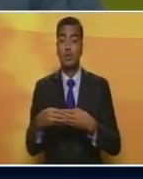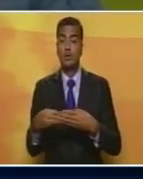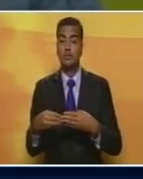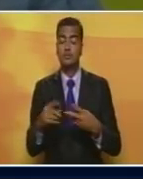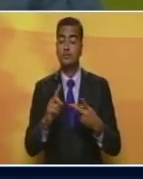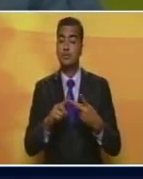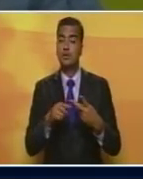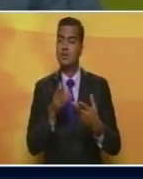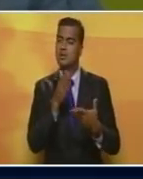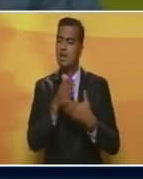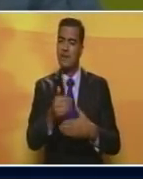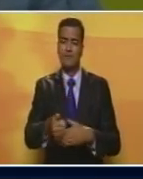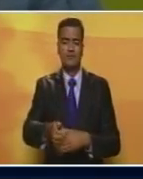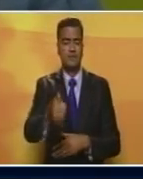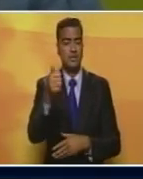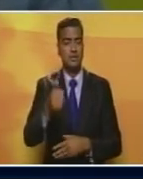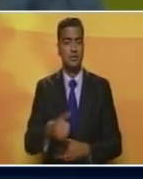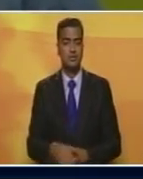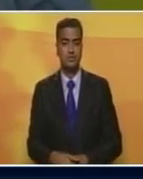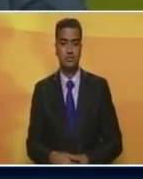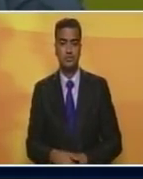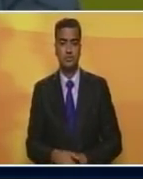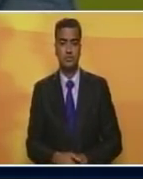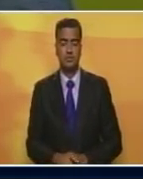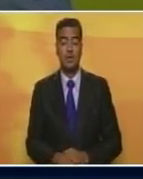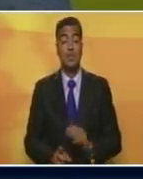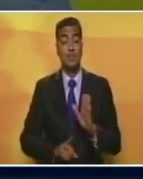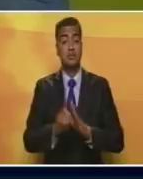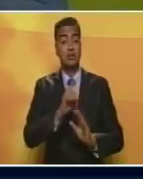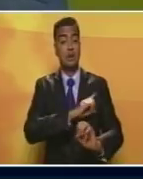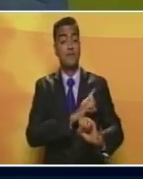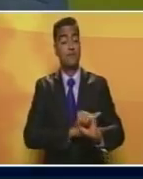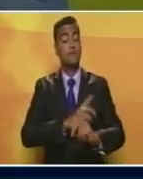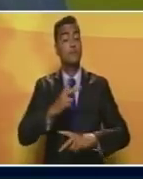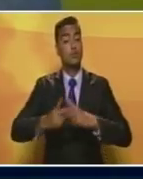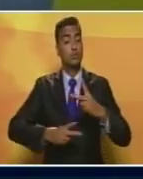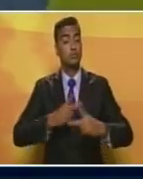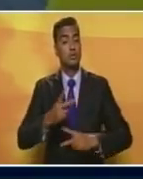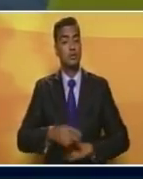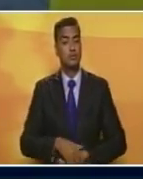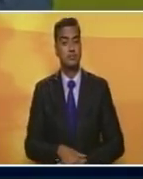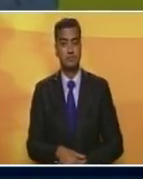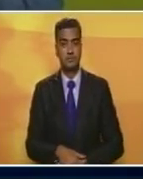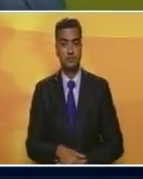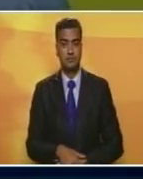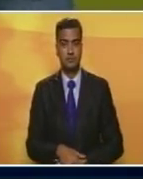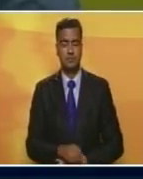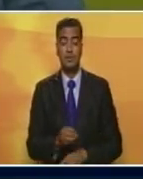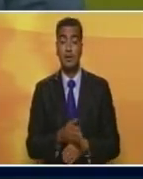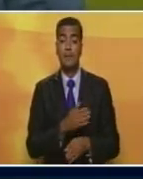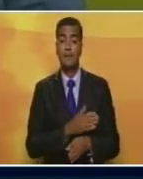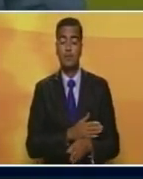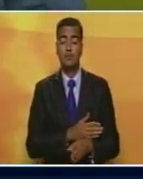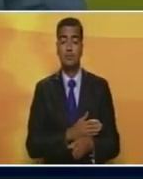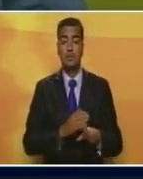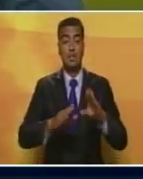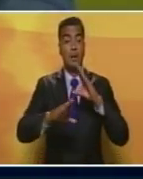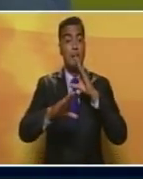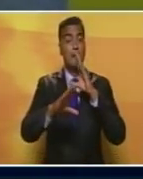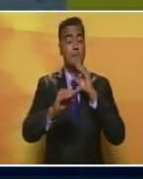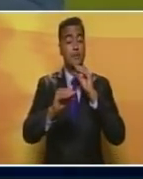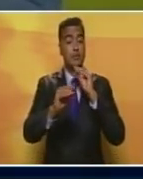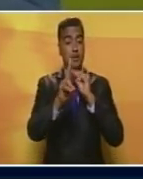fundamentales, creo que estamos obteniendo resultados muy positivos, señales muy positivas de que vamos en el camino correcto